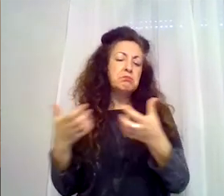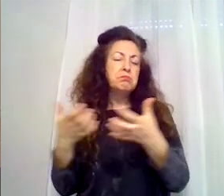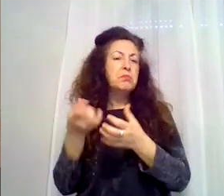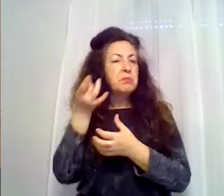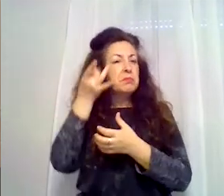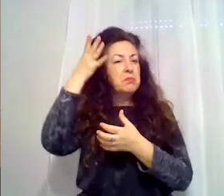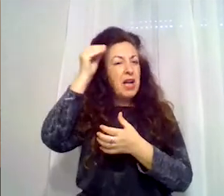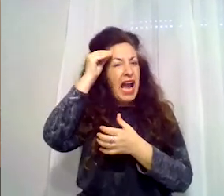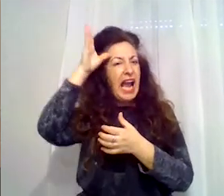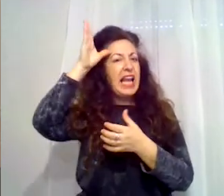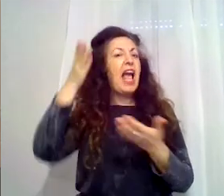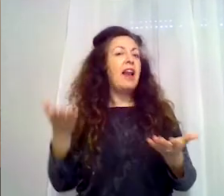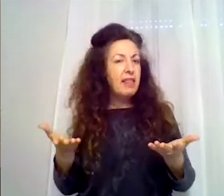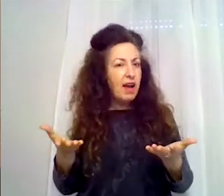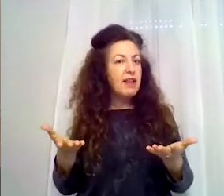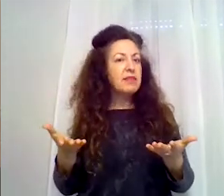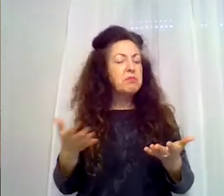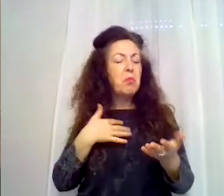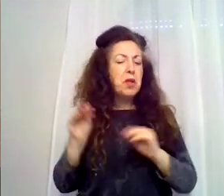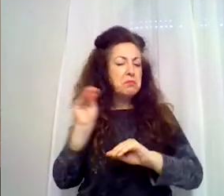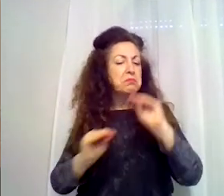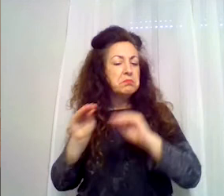mentor de De Marlowe. Marlowe, ¿no?